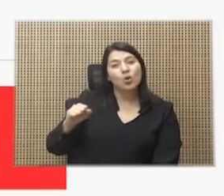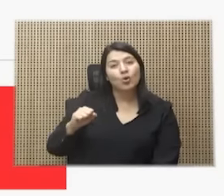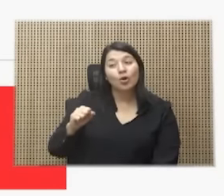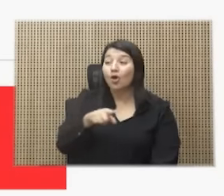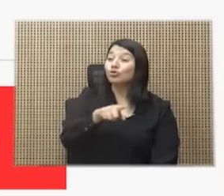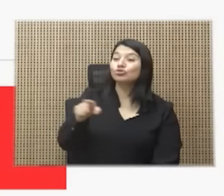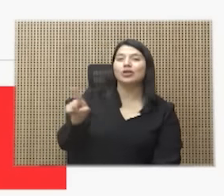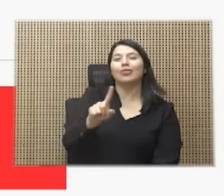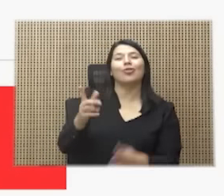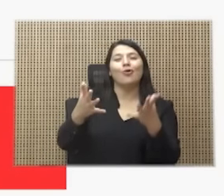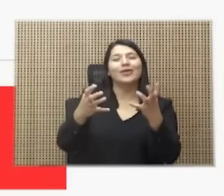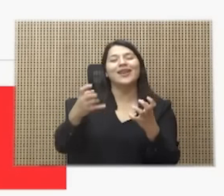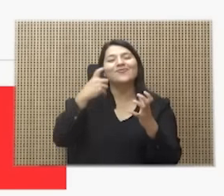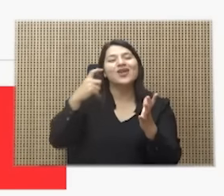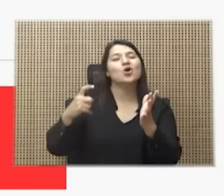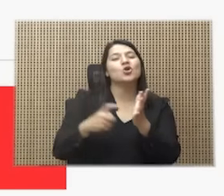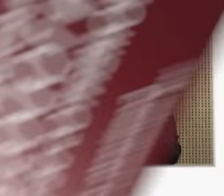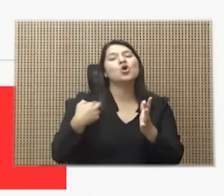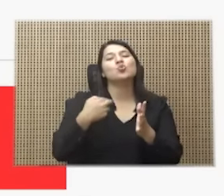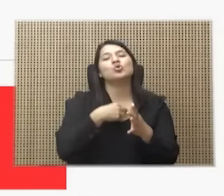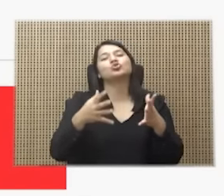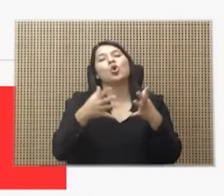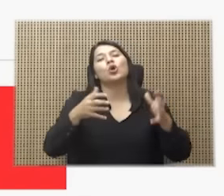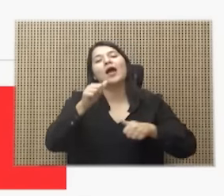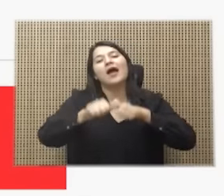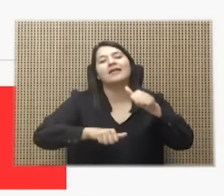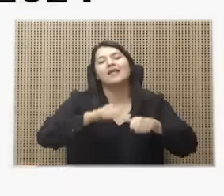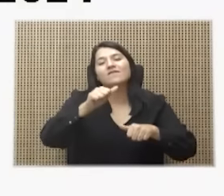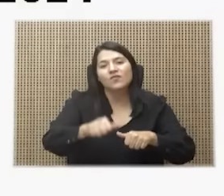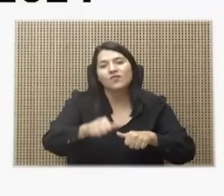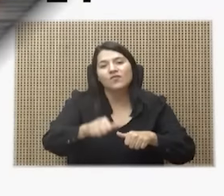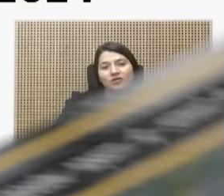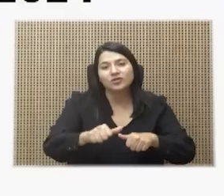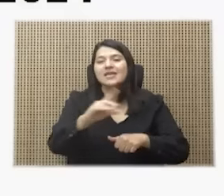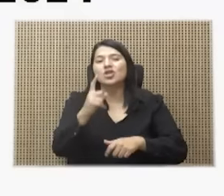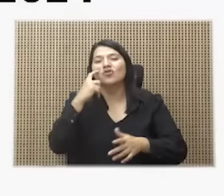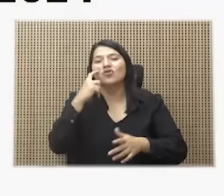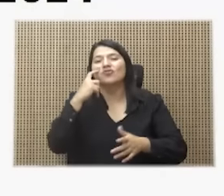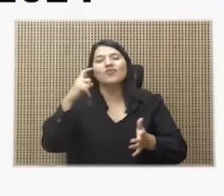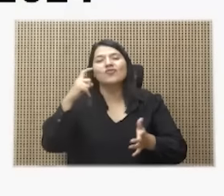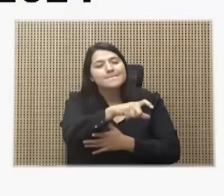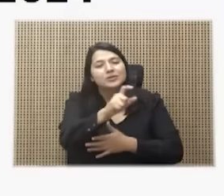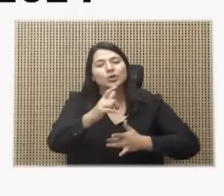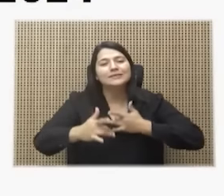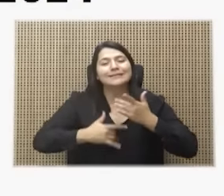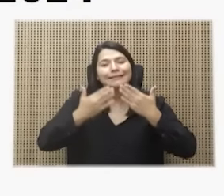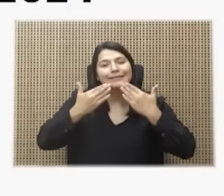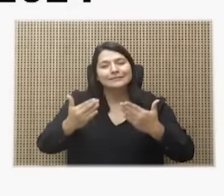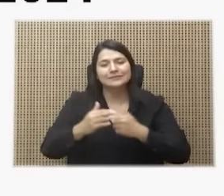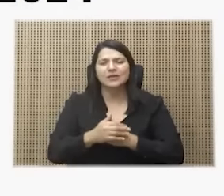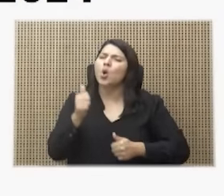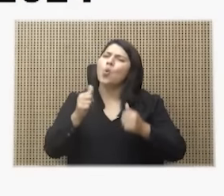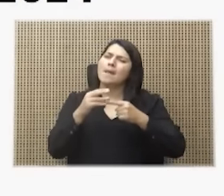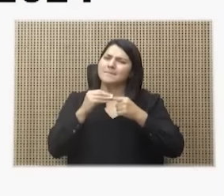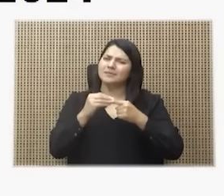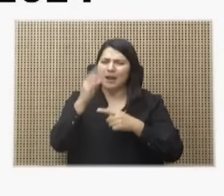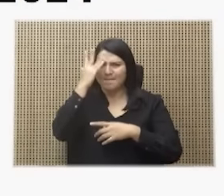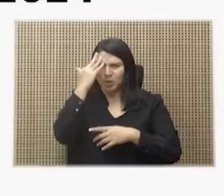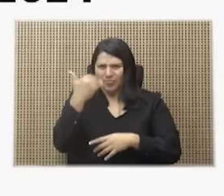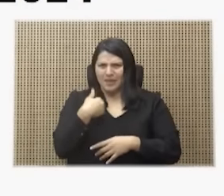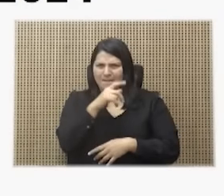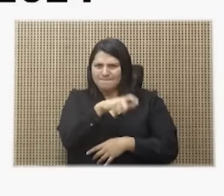enorme esfuerzo y la gratitud de las víctimas. ¿Cuál es la principal preocupación de los ciudadanos en este